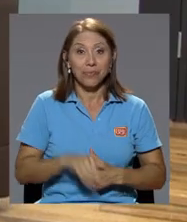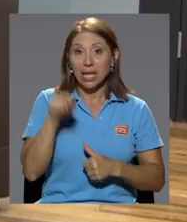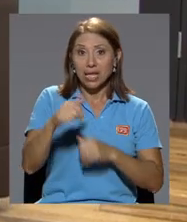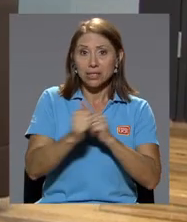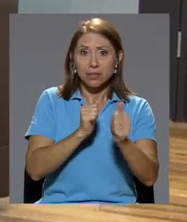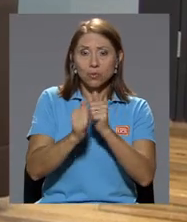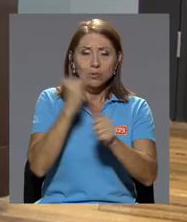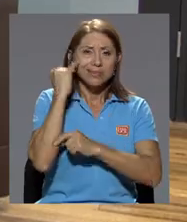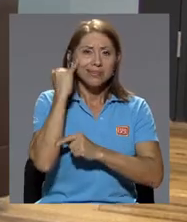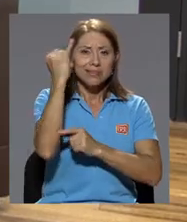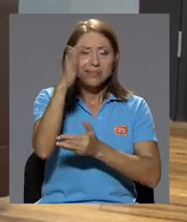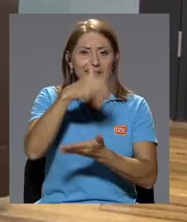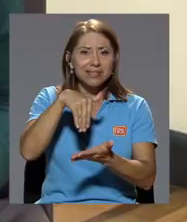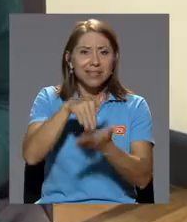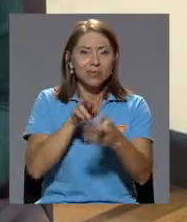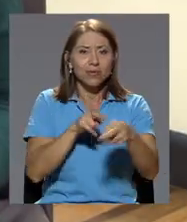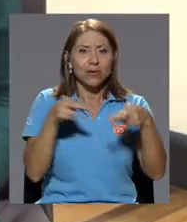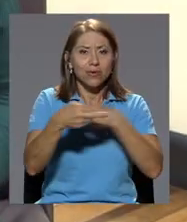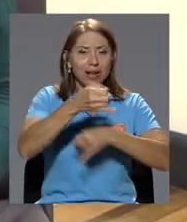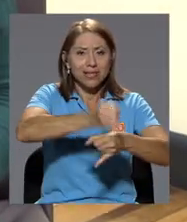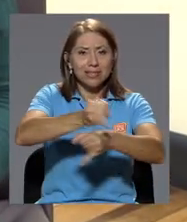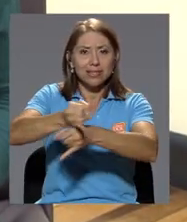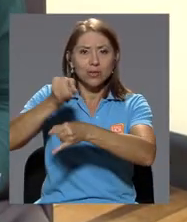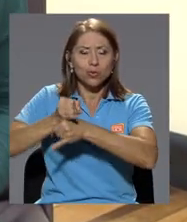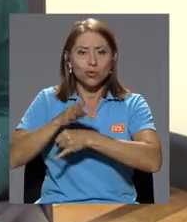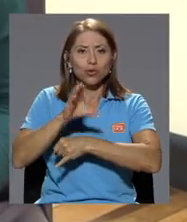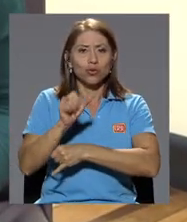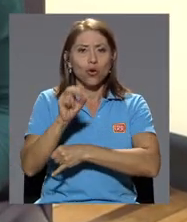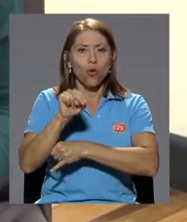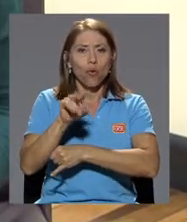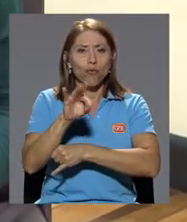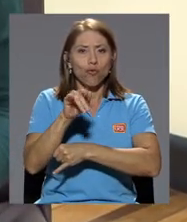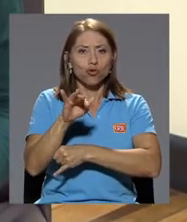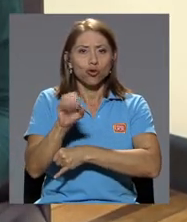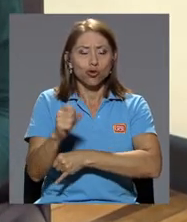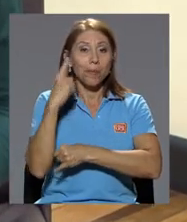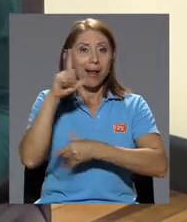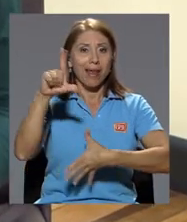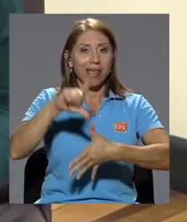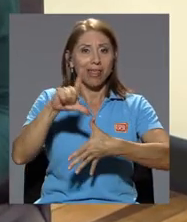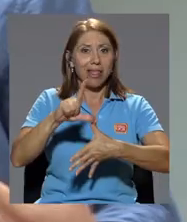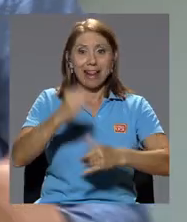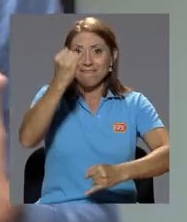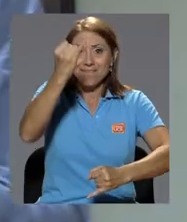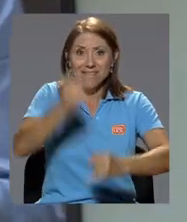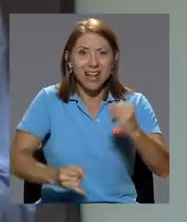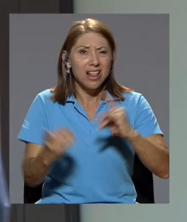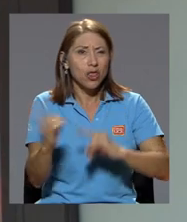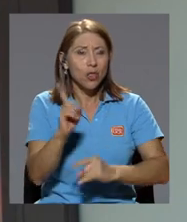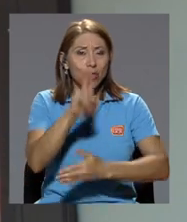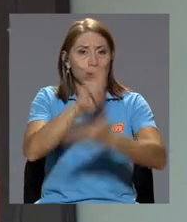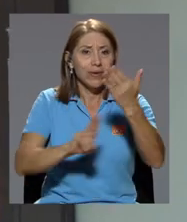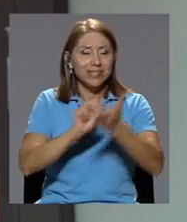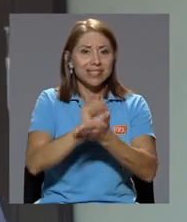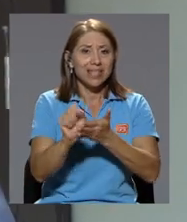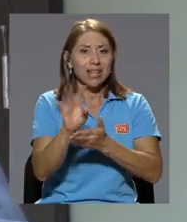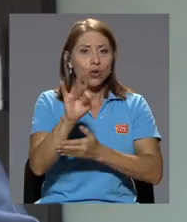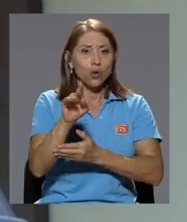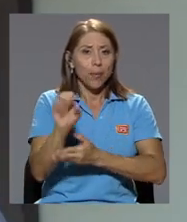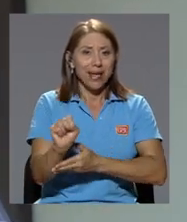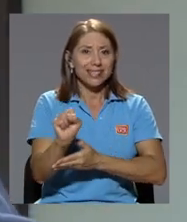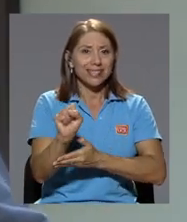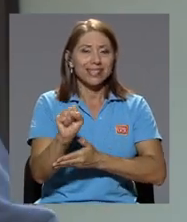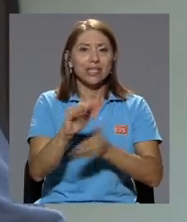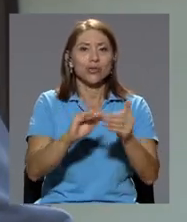concurso es una iniciativa del centro regional de institutos confucio para américa latina la gran final se realizará en la universidad santo tomás de santiago